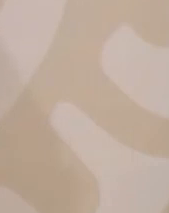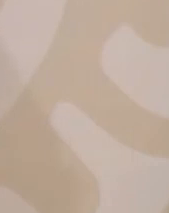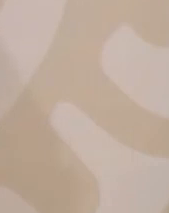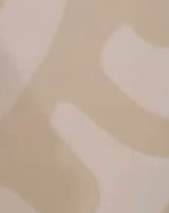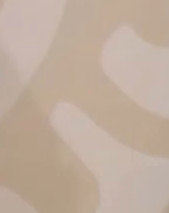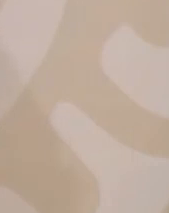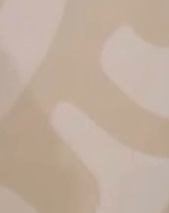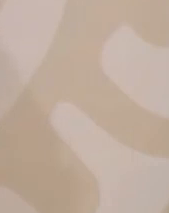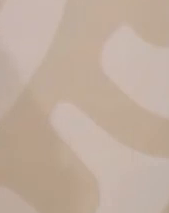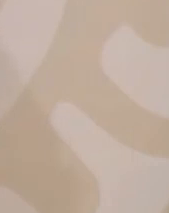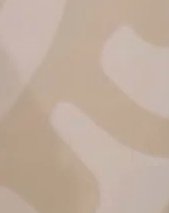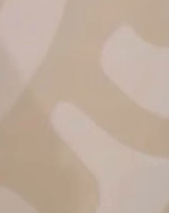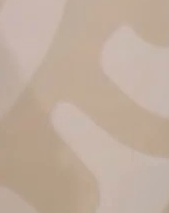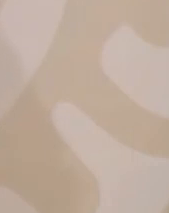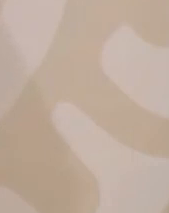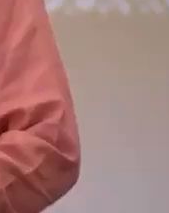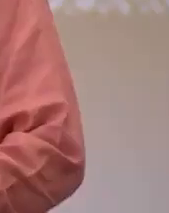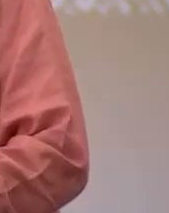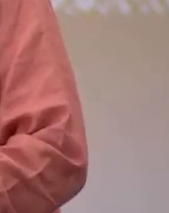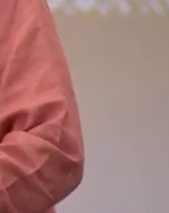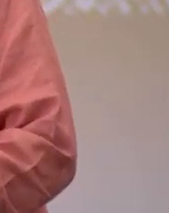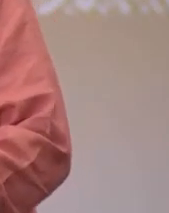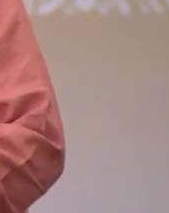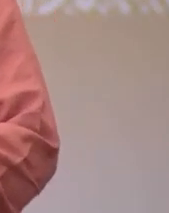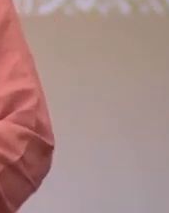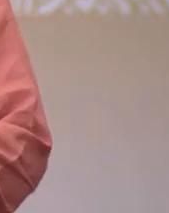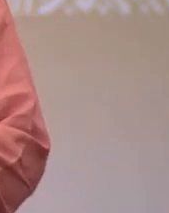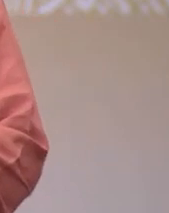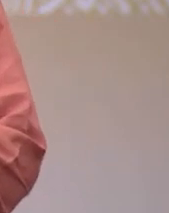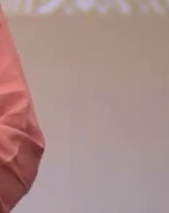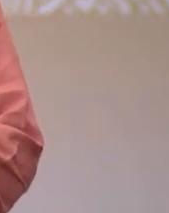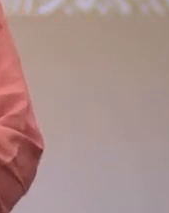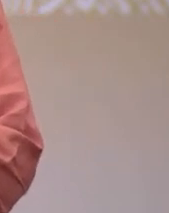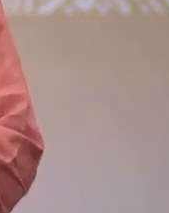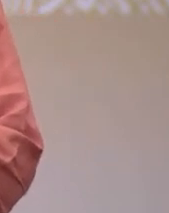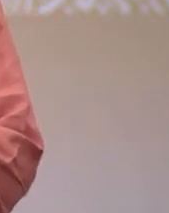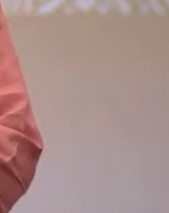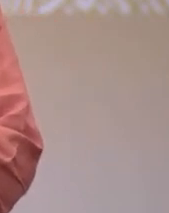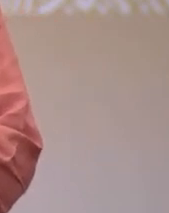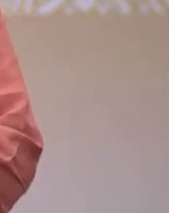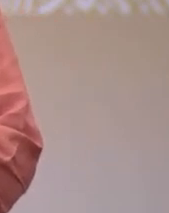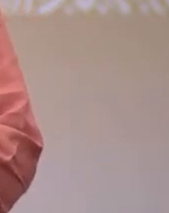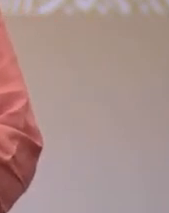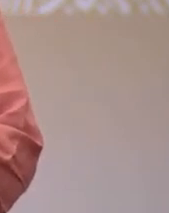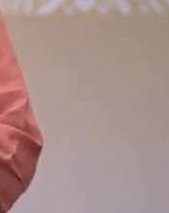nuestro amigo, nuestro hermano, nuestro compañero.